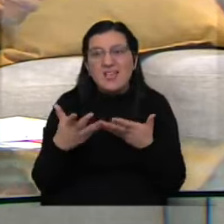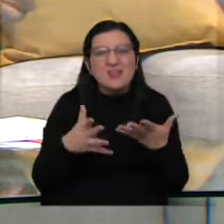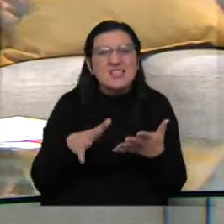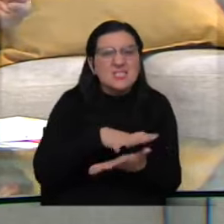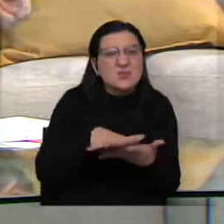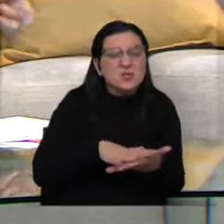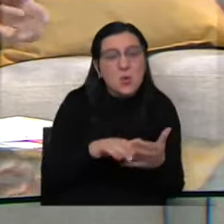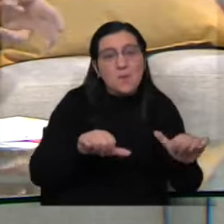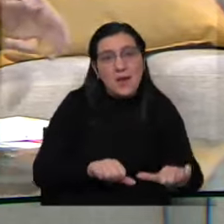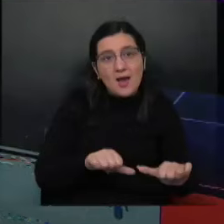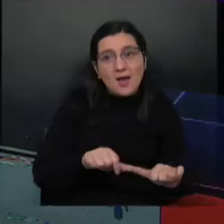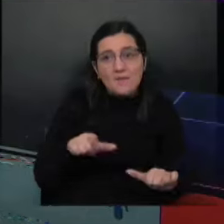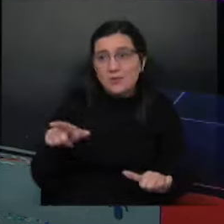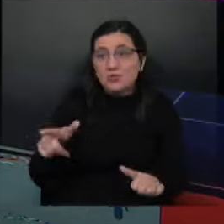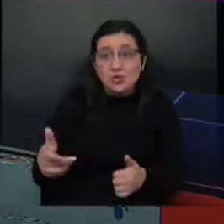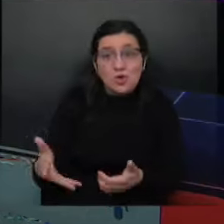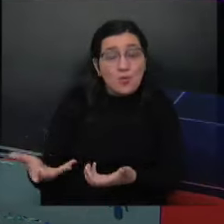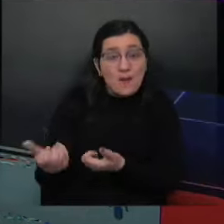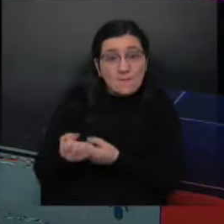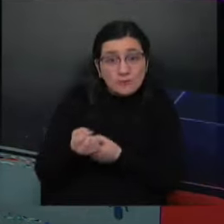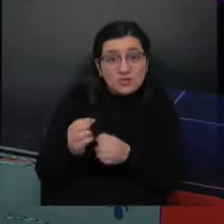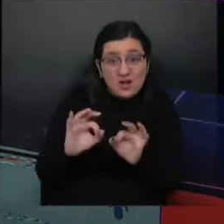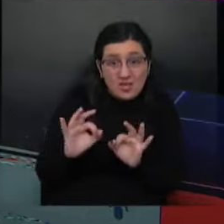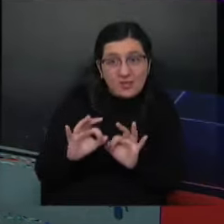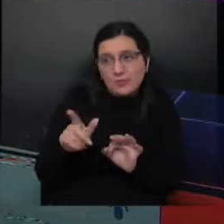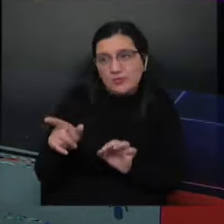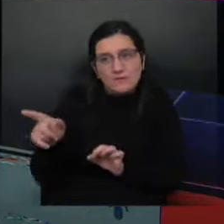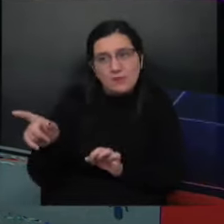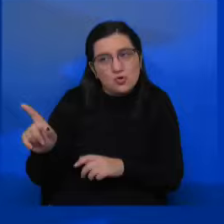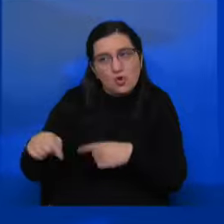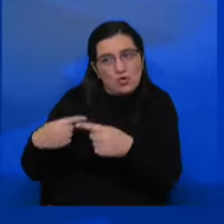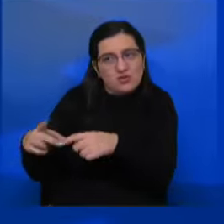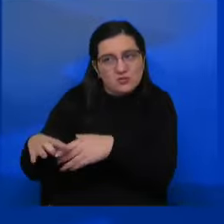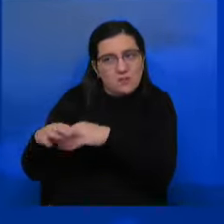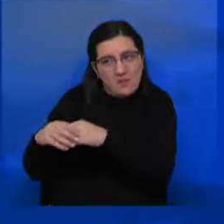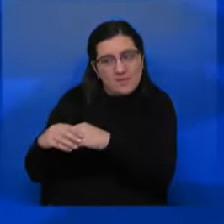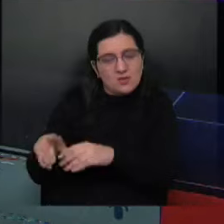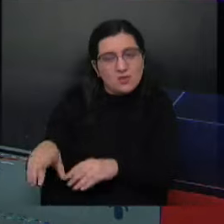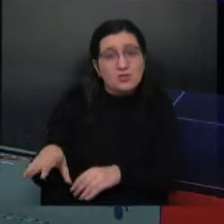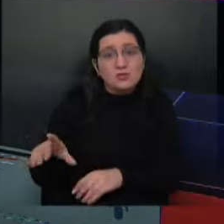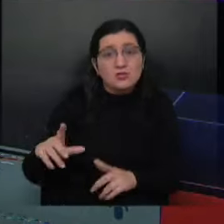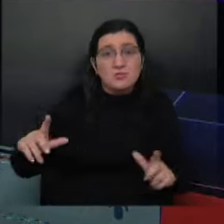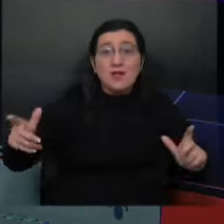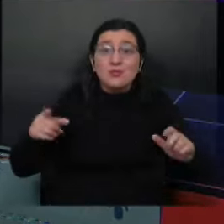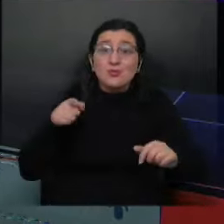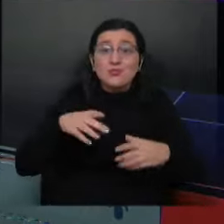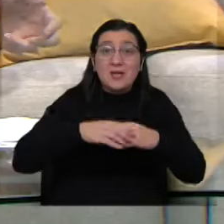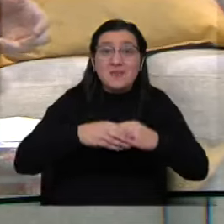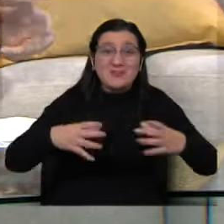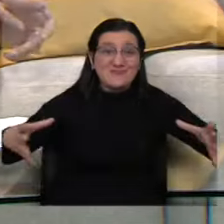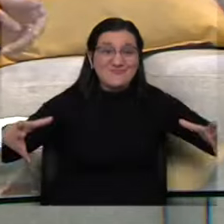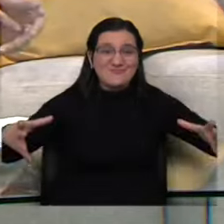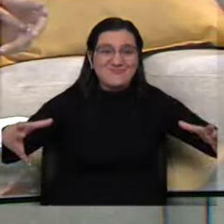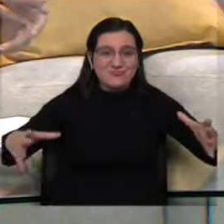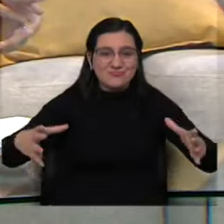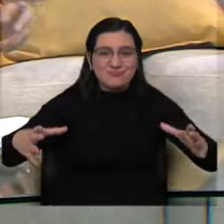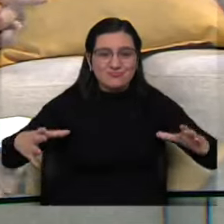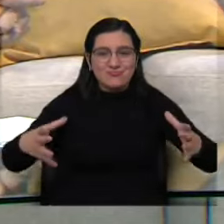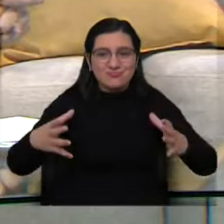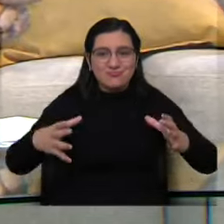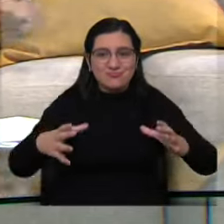Claro Al final este no Al final este tampoco y te vas creando con cada vez menos capaz que te sorprende gente que no